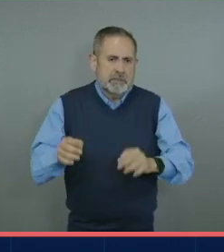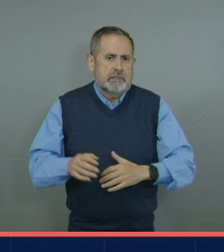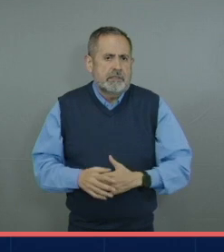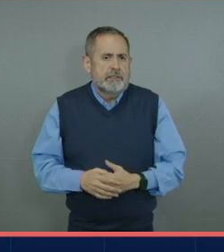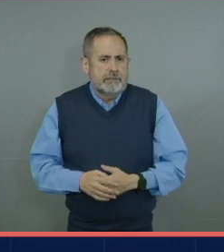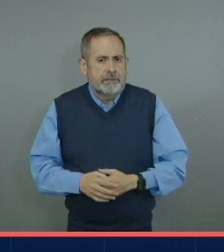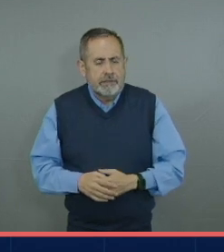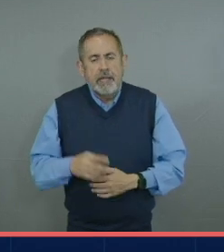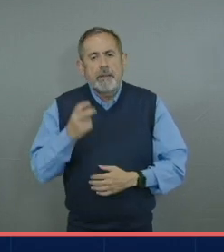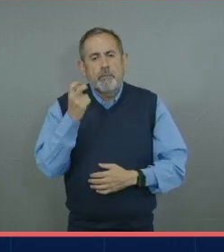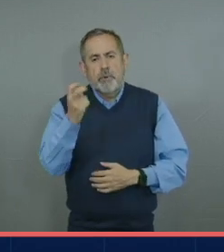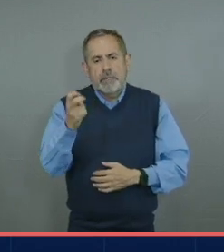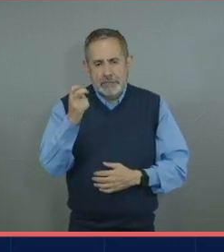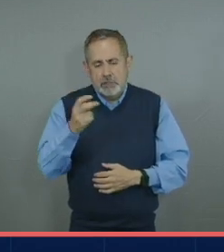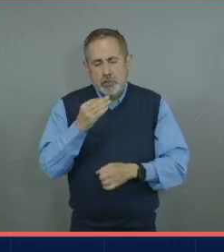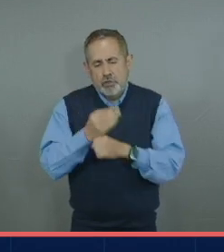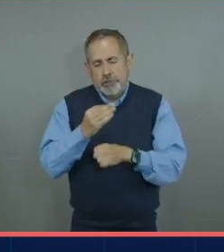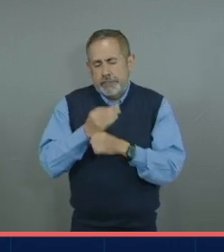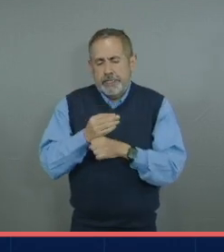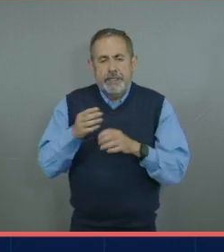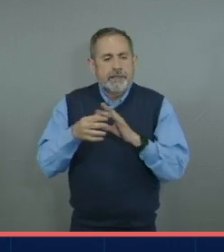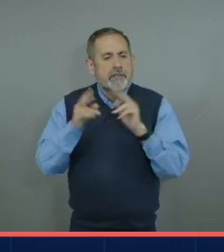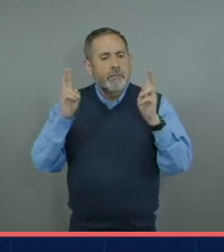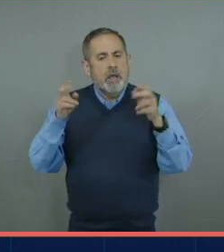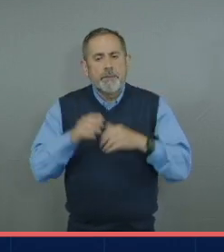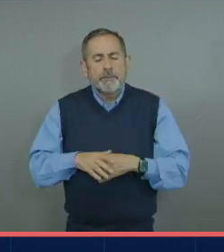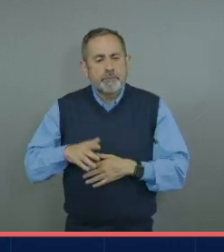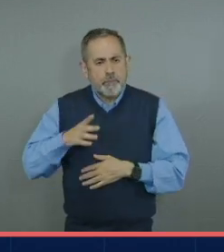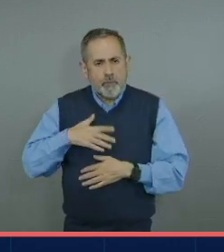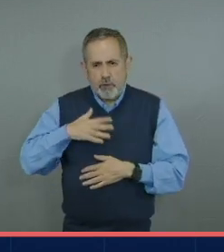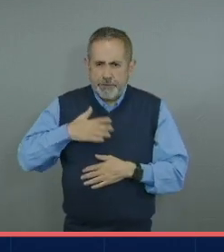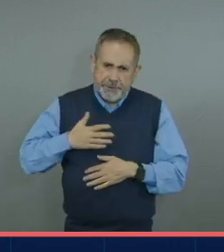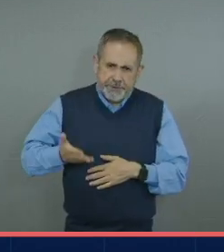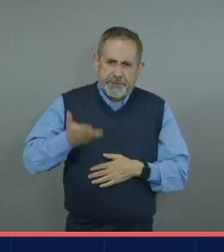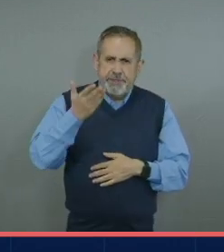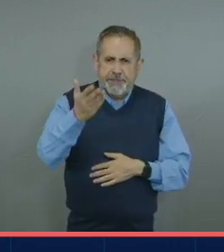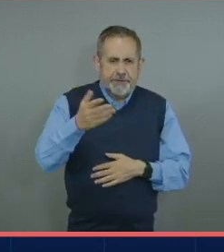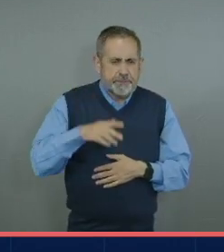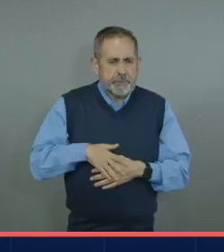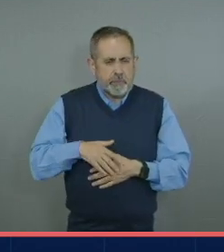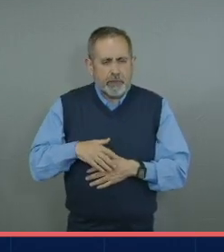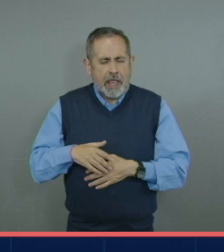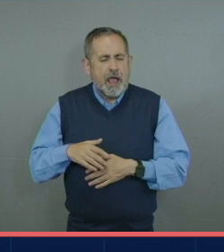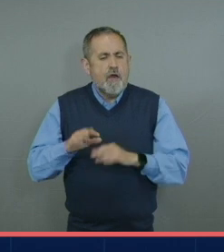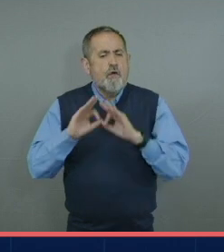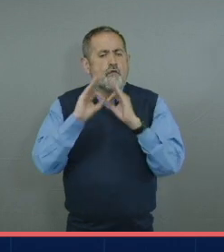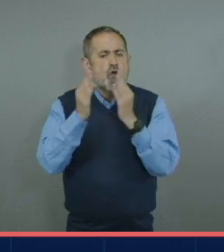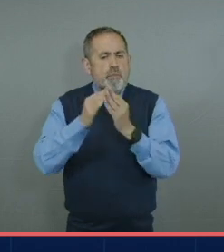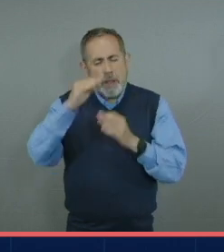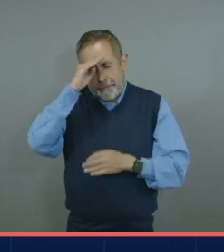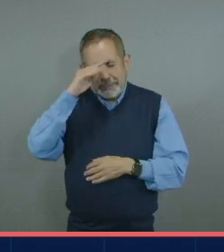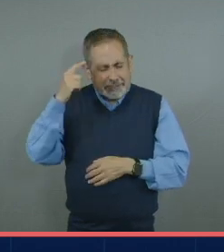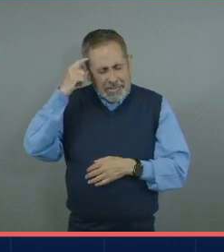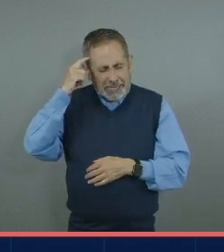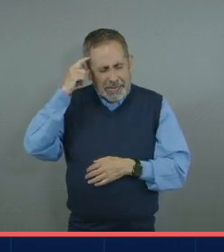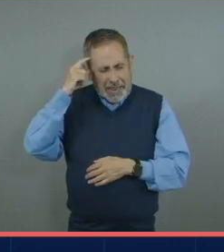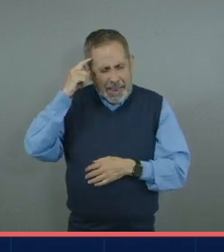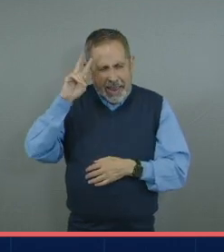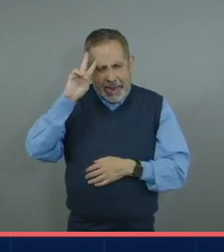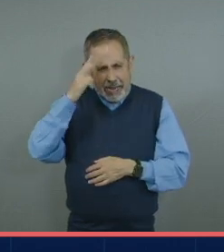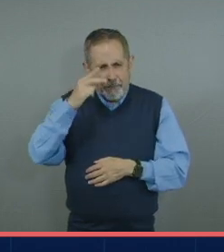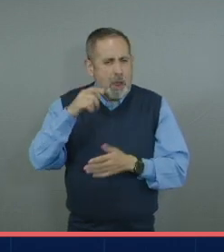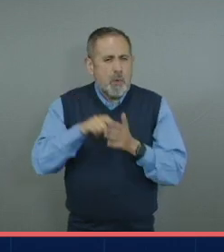justamente entrando en este asunto, hoy les voy a pedir que cambien su chip. Hagan de cuenta que